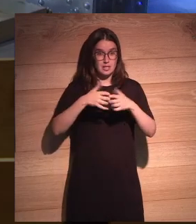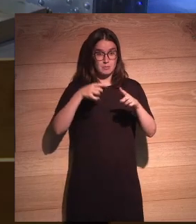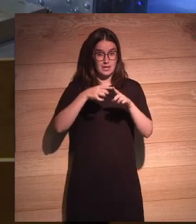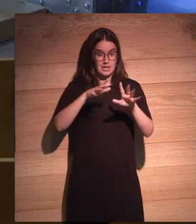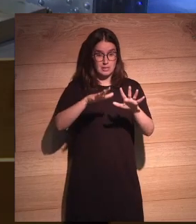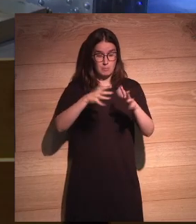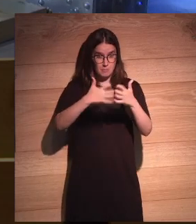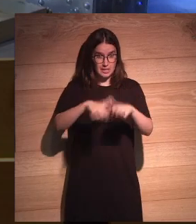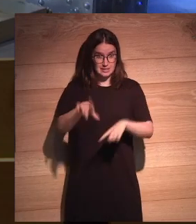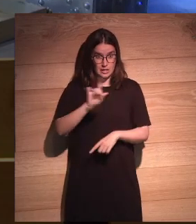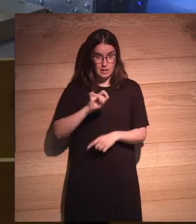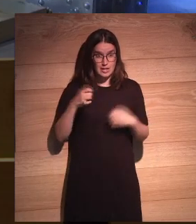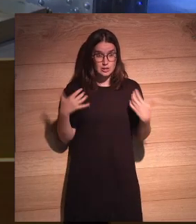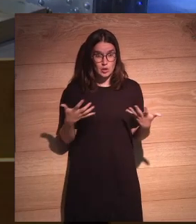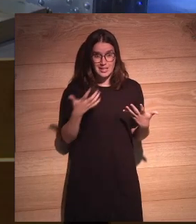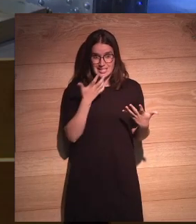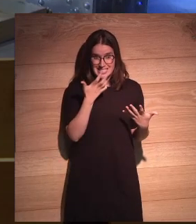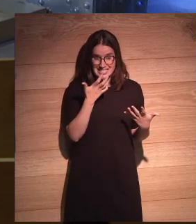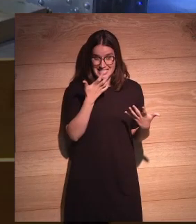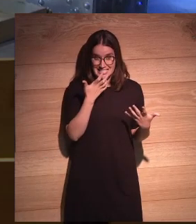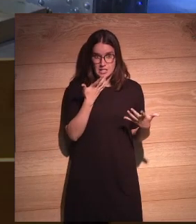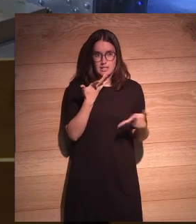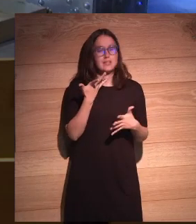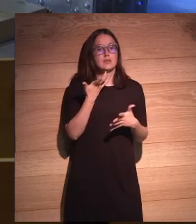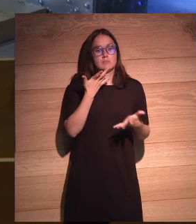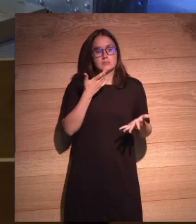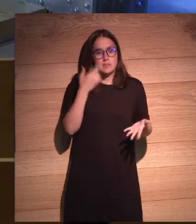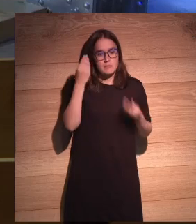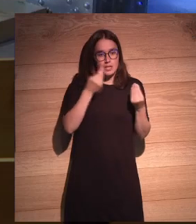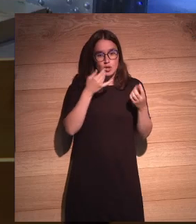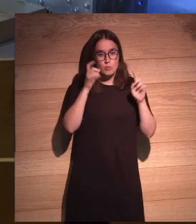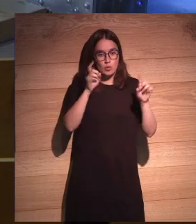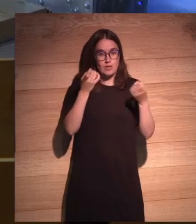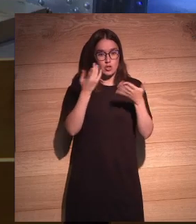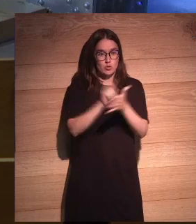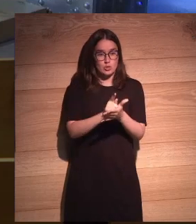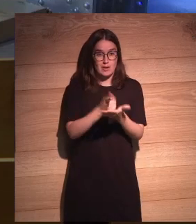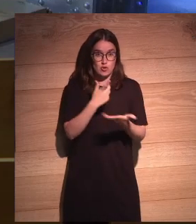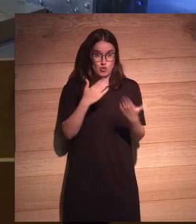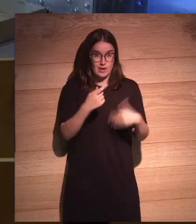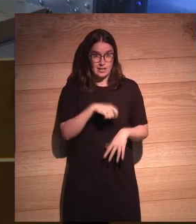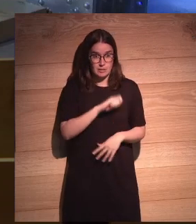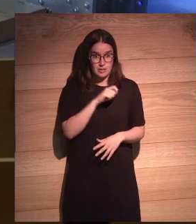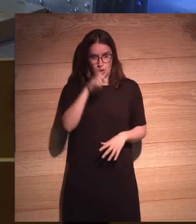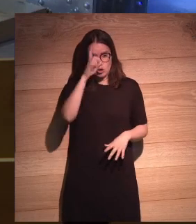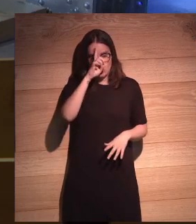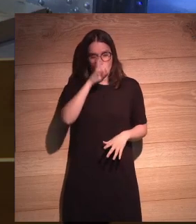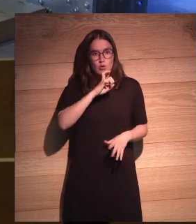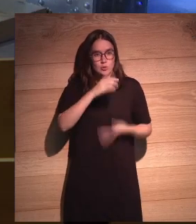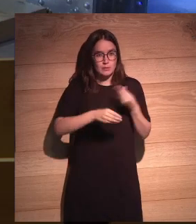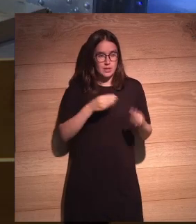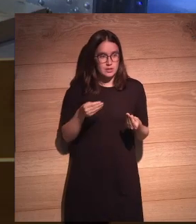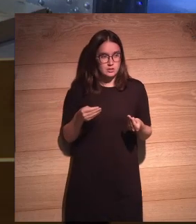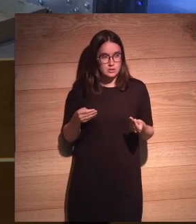las máquinas tomen decisiones. Entonces, si se contempla, claro, aquí como no hay educación inclusiva en España, no sé qué se va a meter en la máquina.